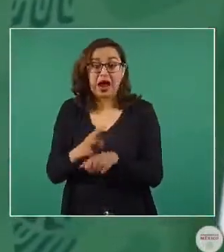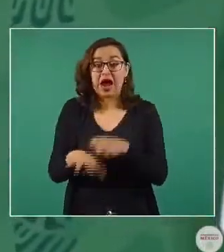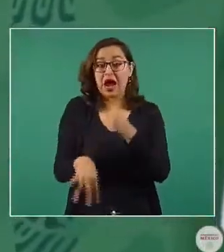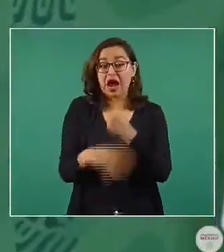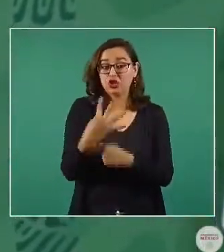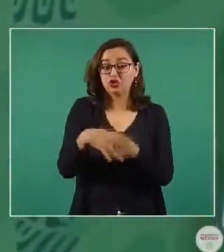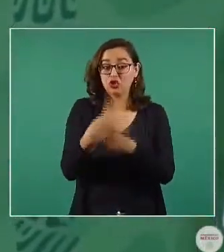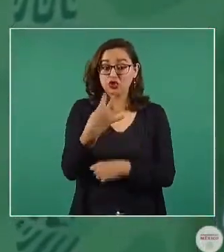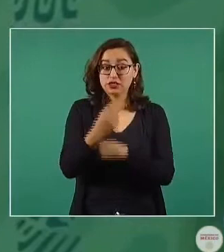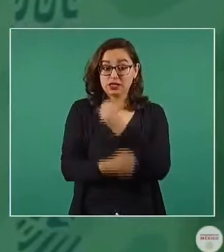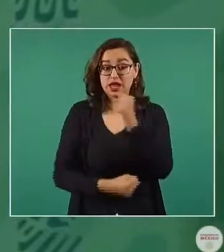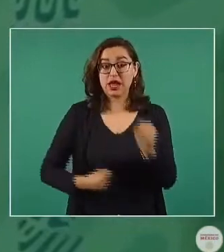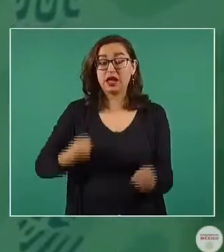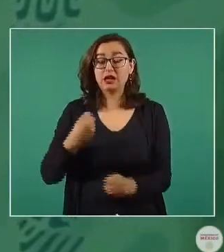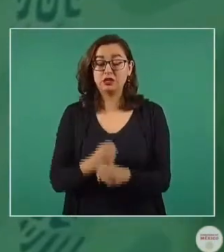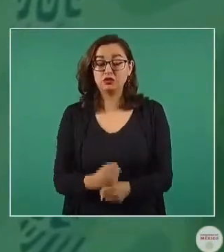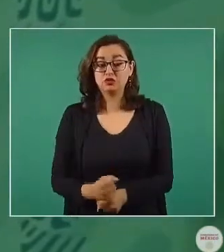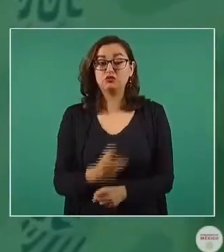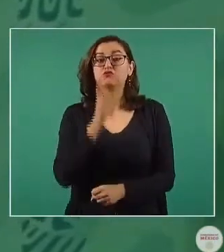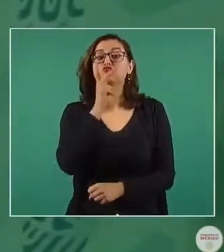se cayó la producción.